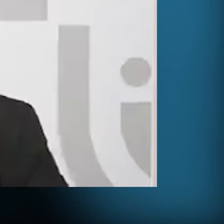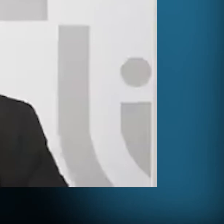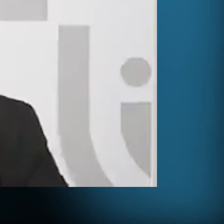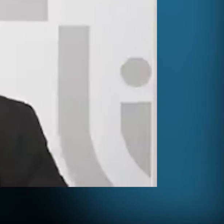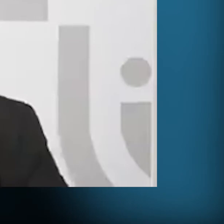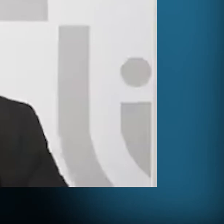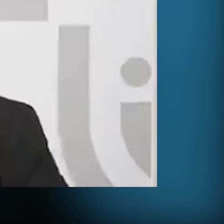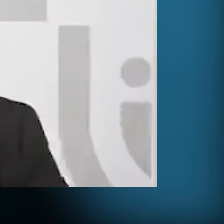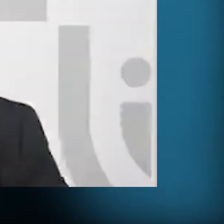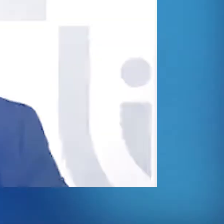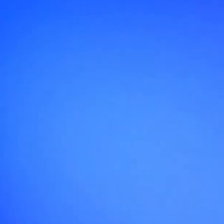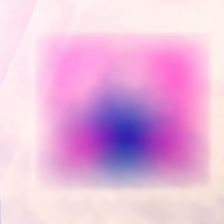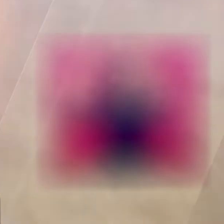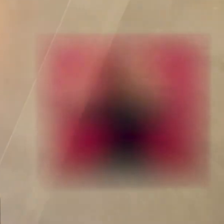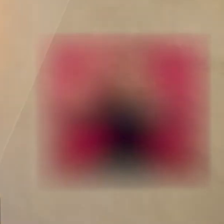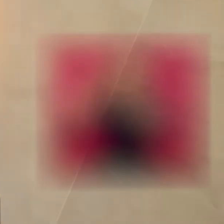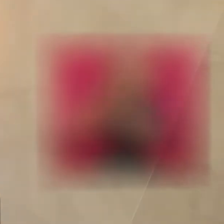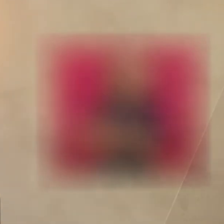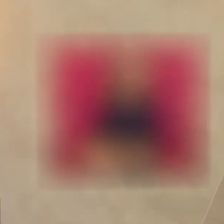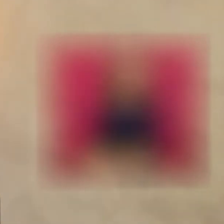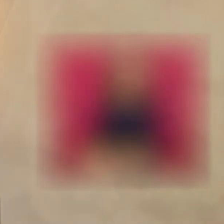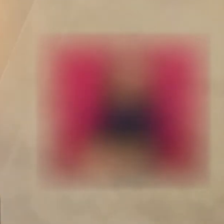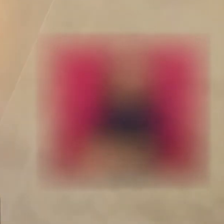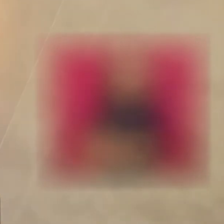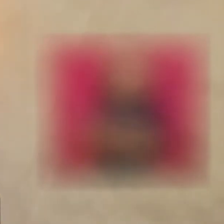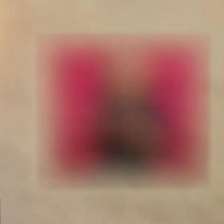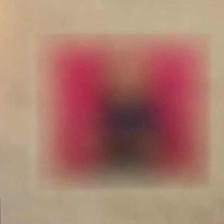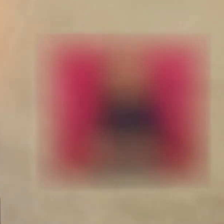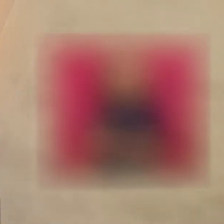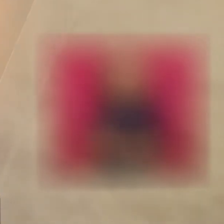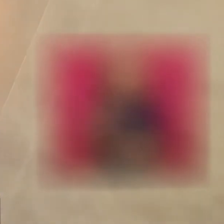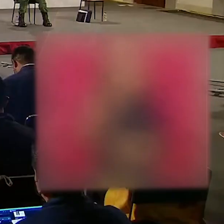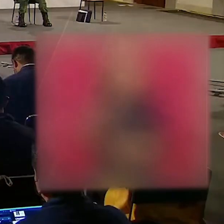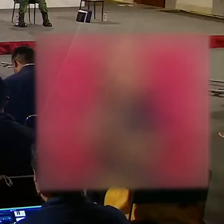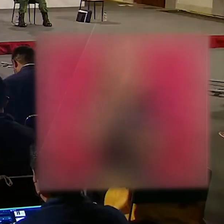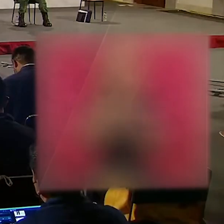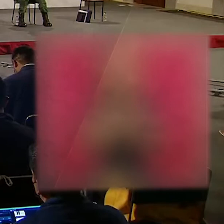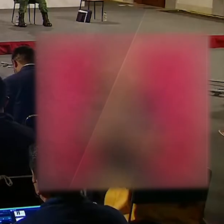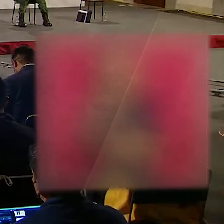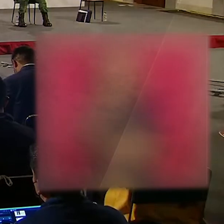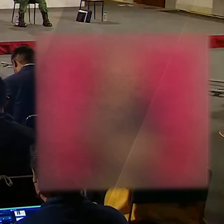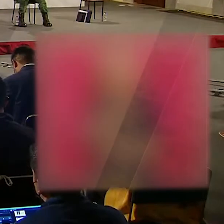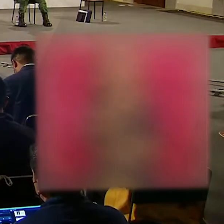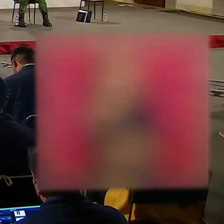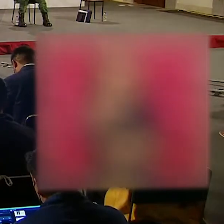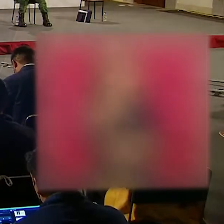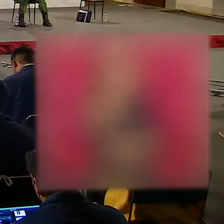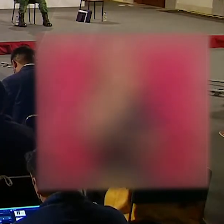conforme lo permitan las investigaciones. Con información de Yanin Ruiz, Canal 14.